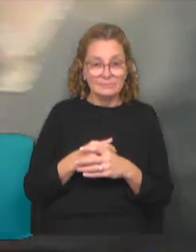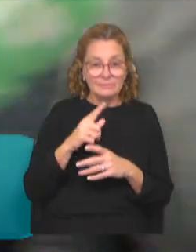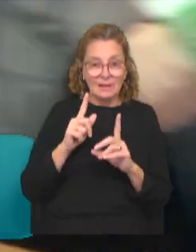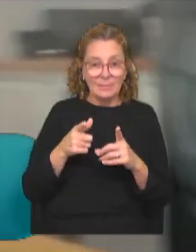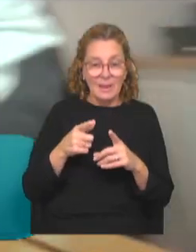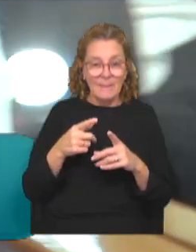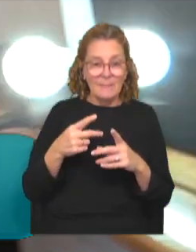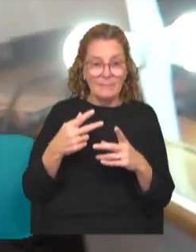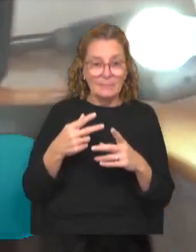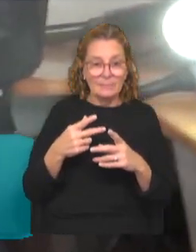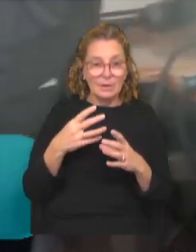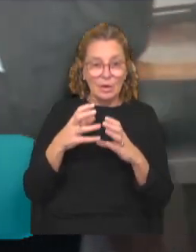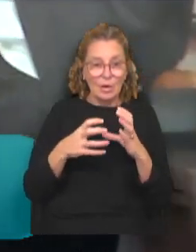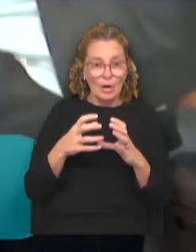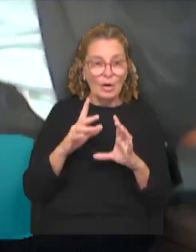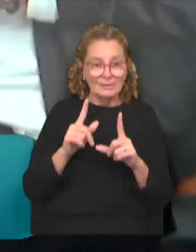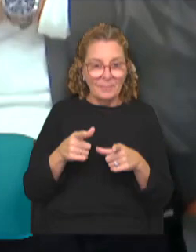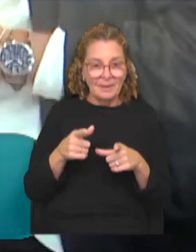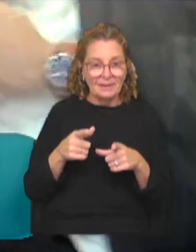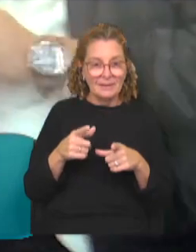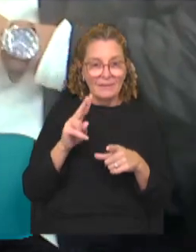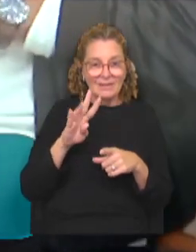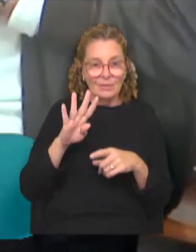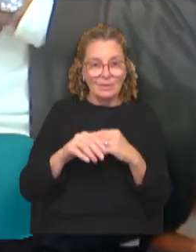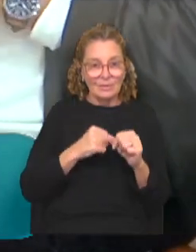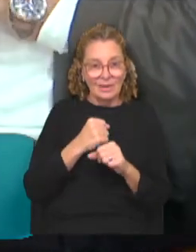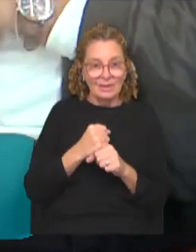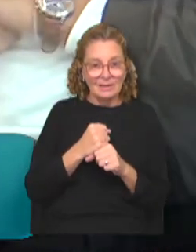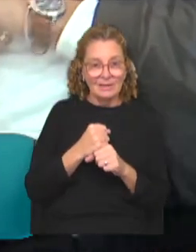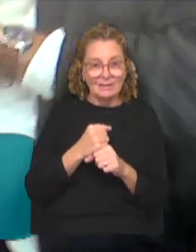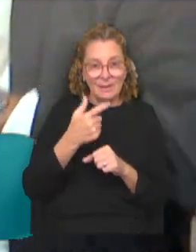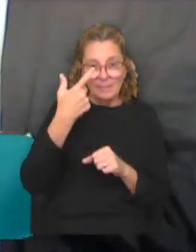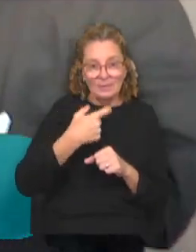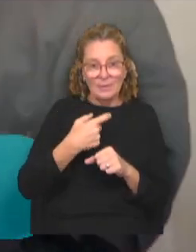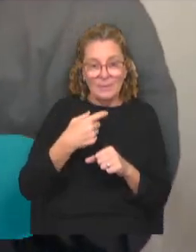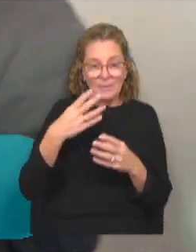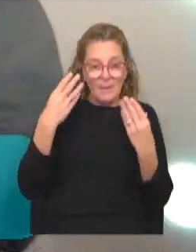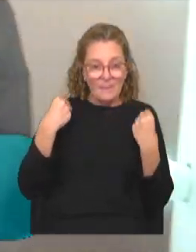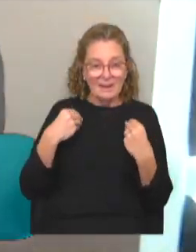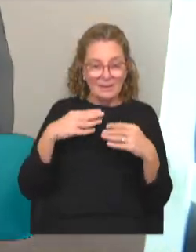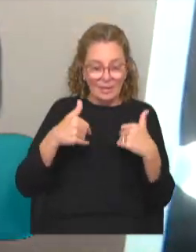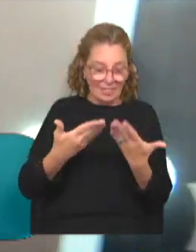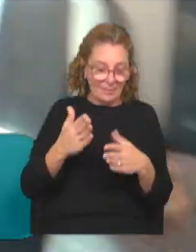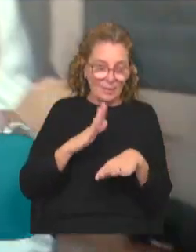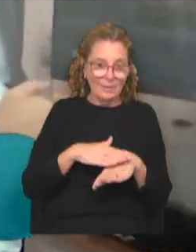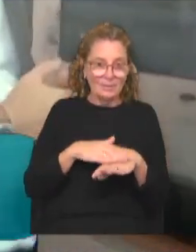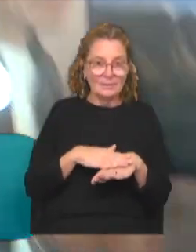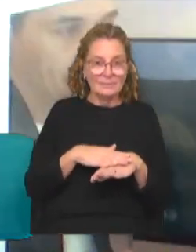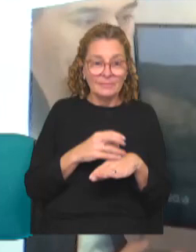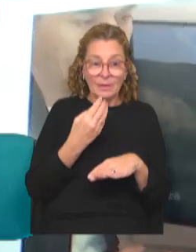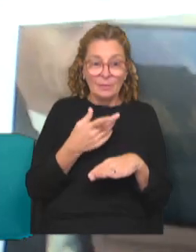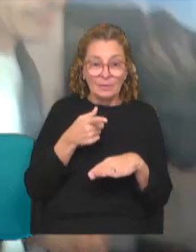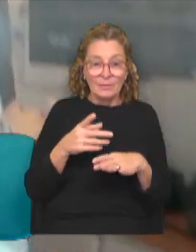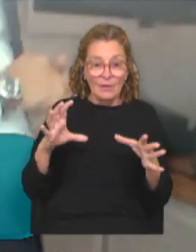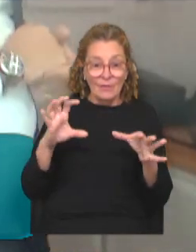Marcelo, todo de Marcelo. Hace, como te dije, hace 24 años que soy su cliente. Mi pelo está en sus manos. Qué bárbaro, qué bueno que es